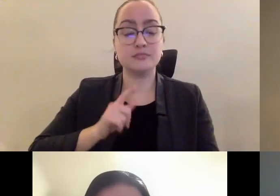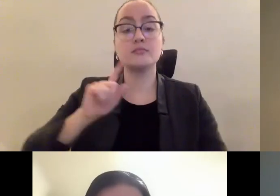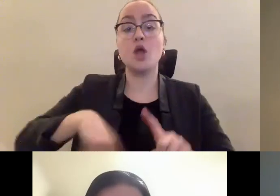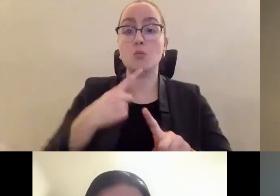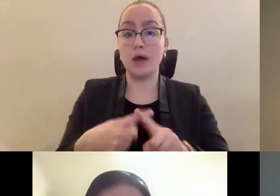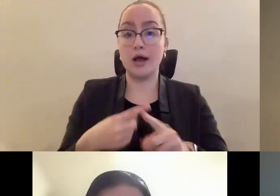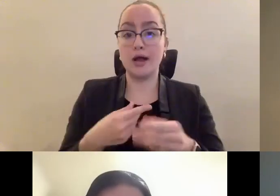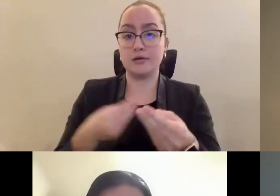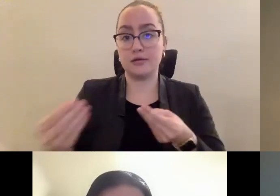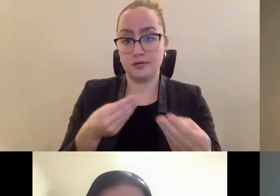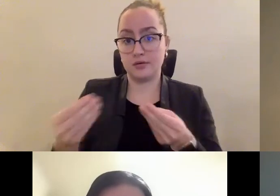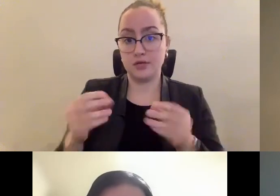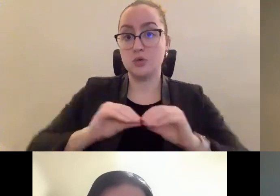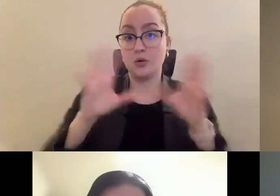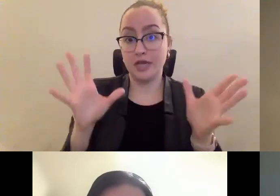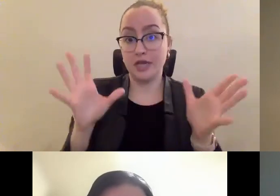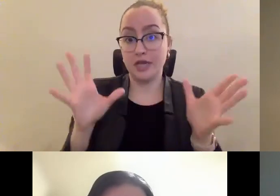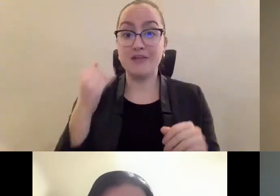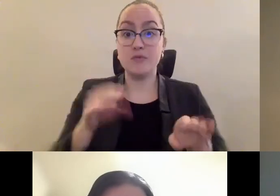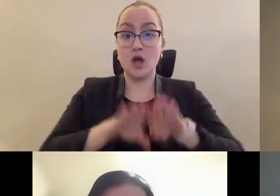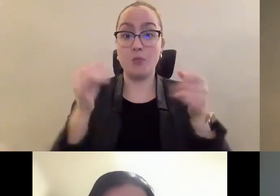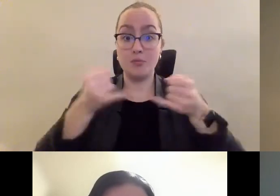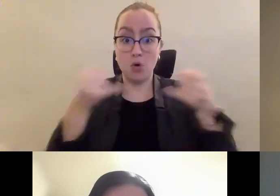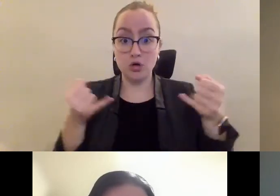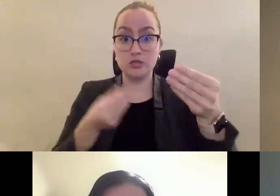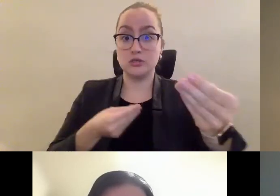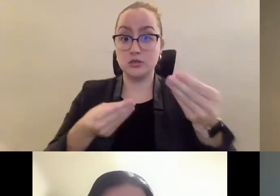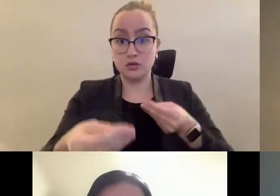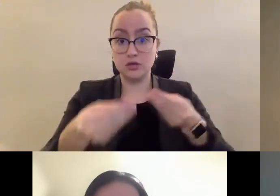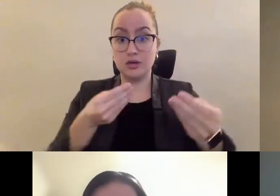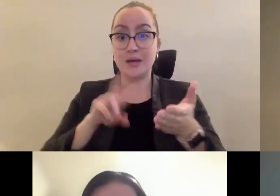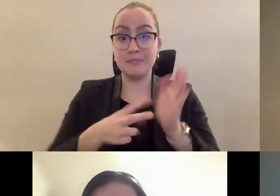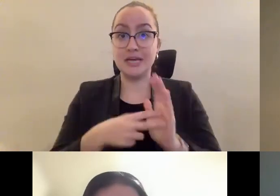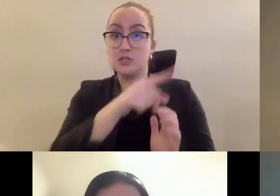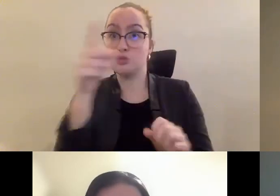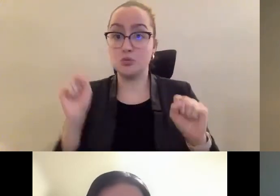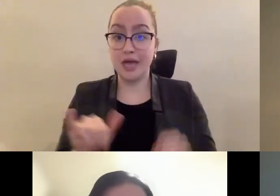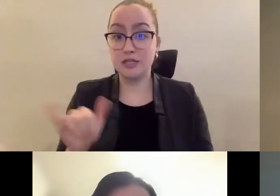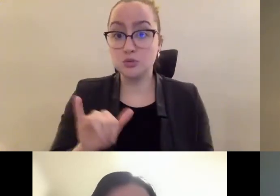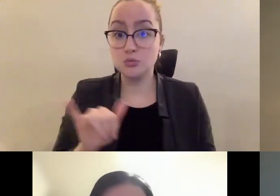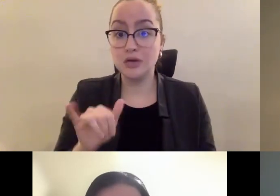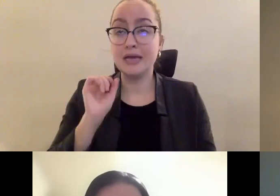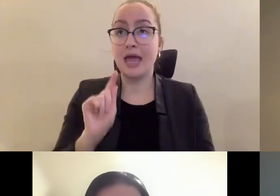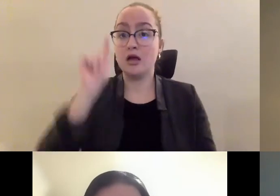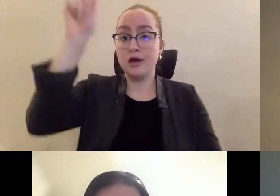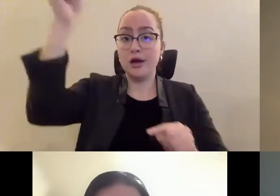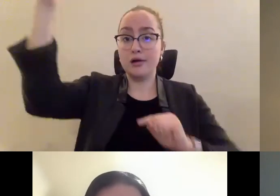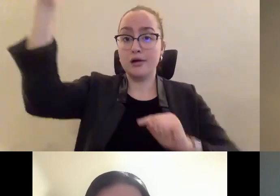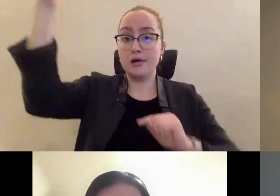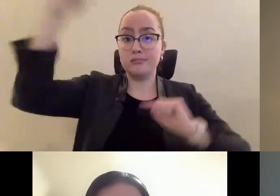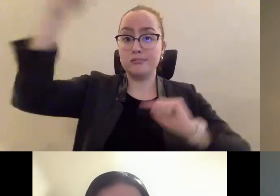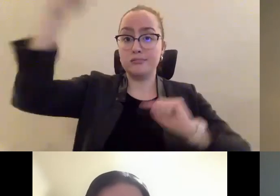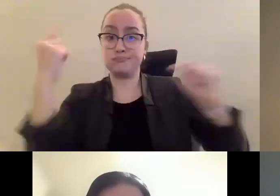que aceptaría más argumentos para inmigrantes? Y me parece que la manera es